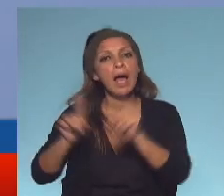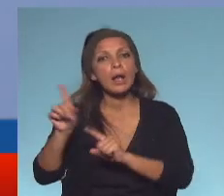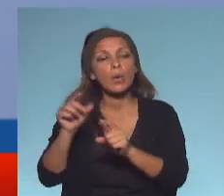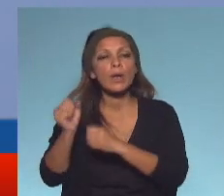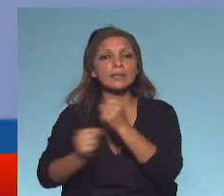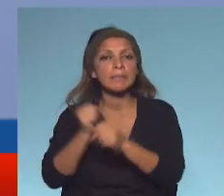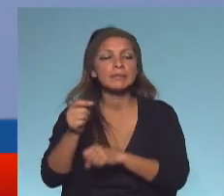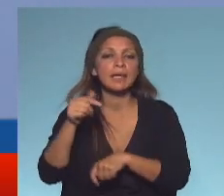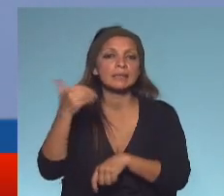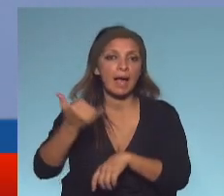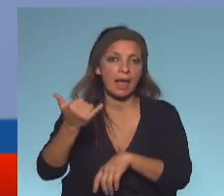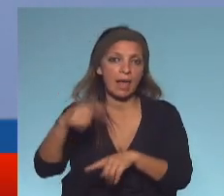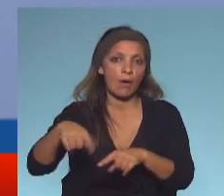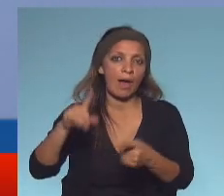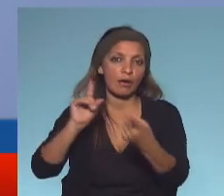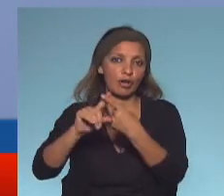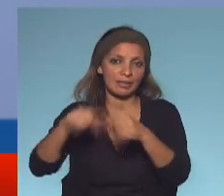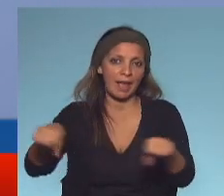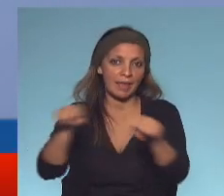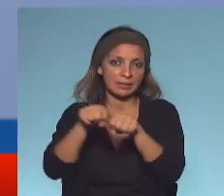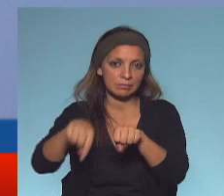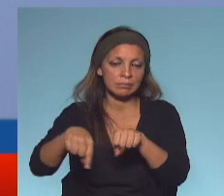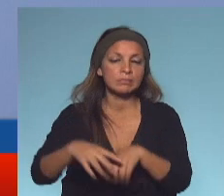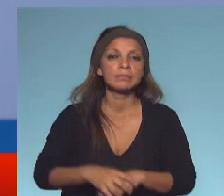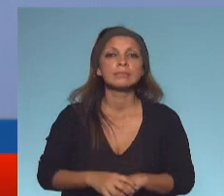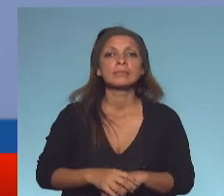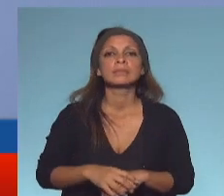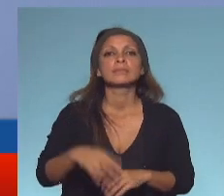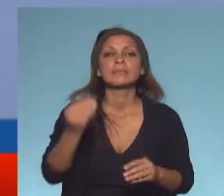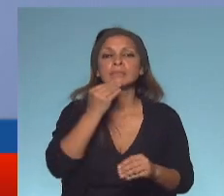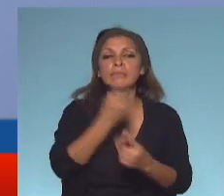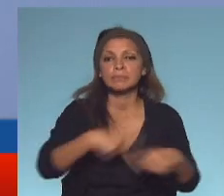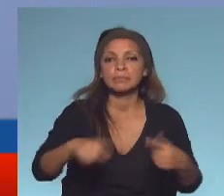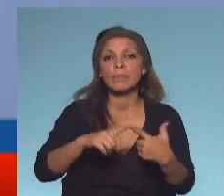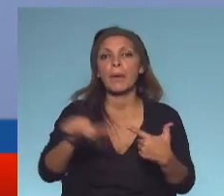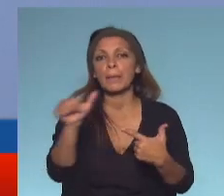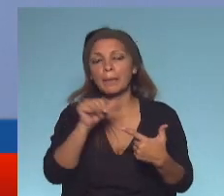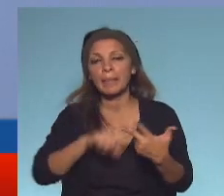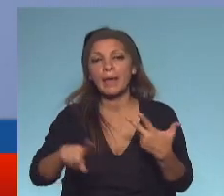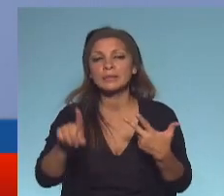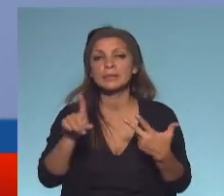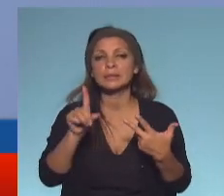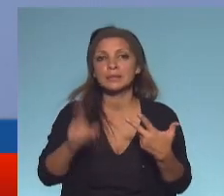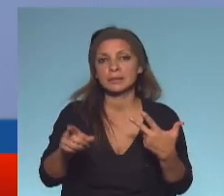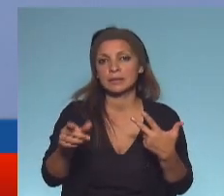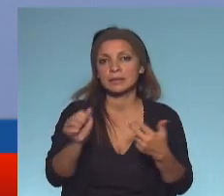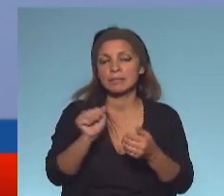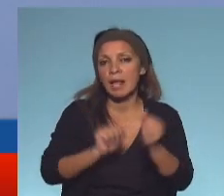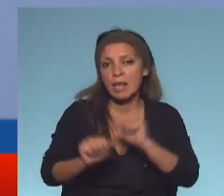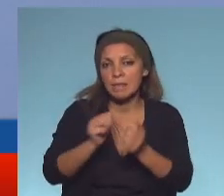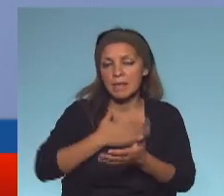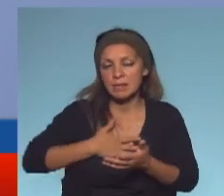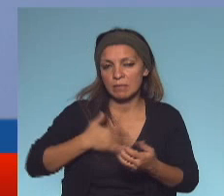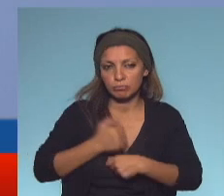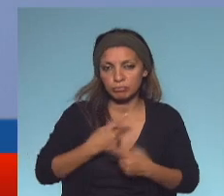hoy aquí conectadas. Esto compone rubros de alimentos, bebidas y también de higiene personal.